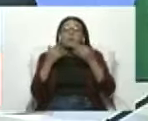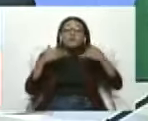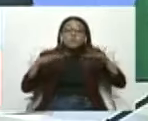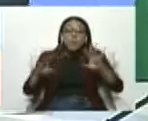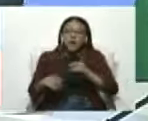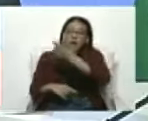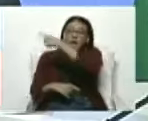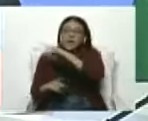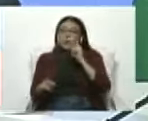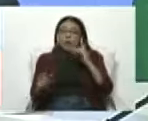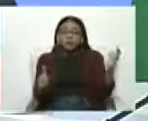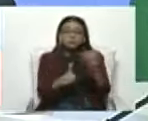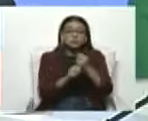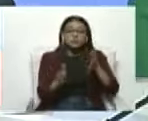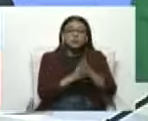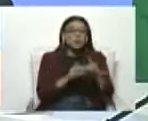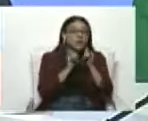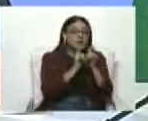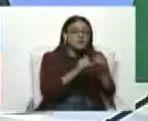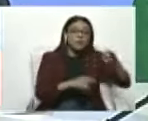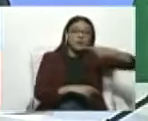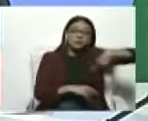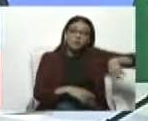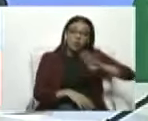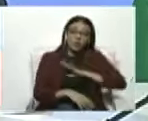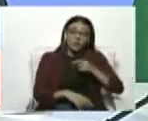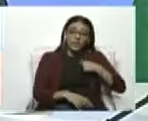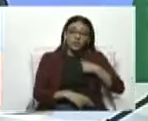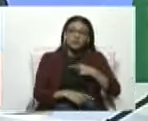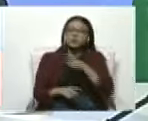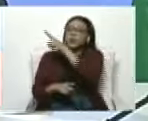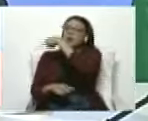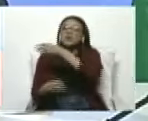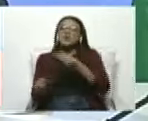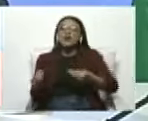que nosotros tenemos, comienzan a enviarle mensajes para asustarlo.